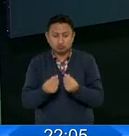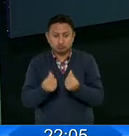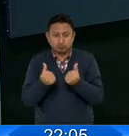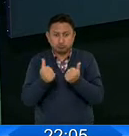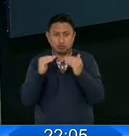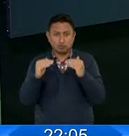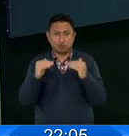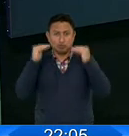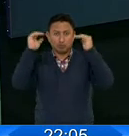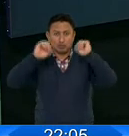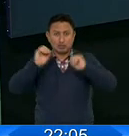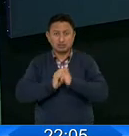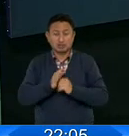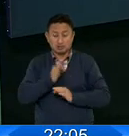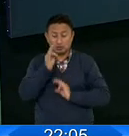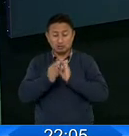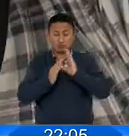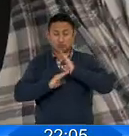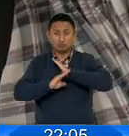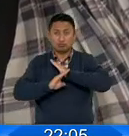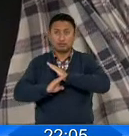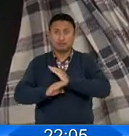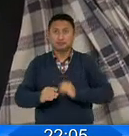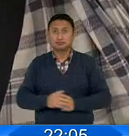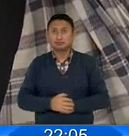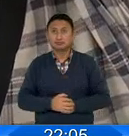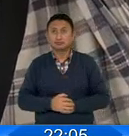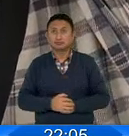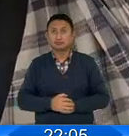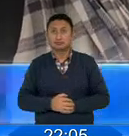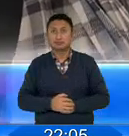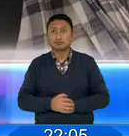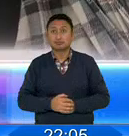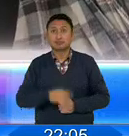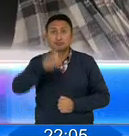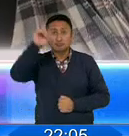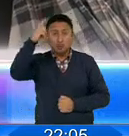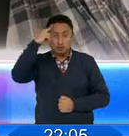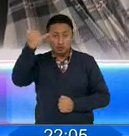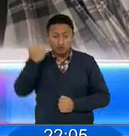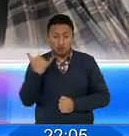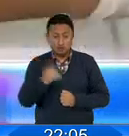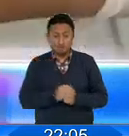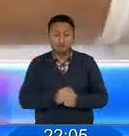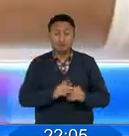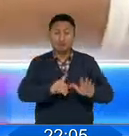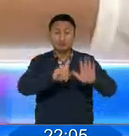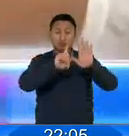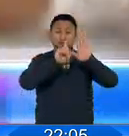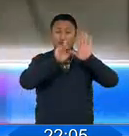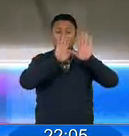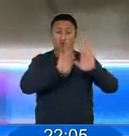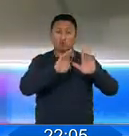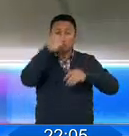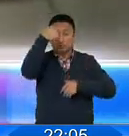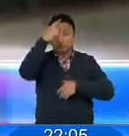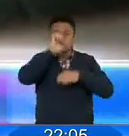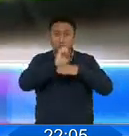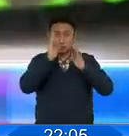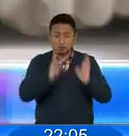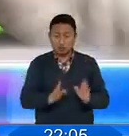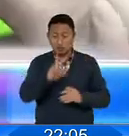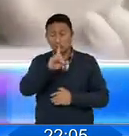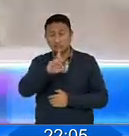para combatir el COVID. El objetivo del gobierno es vacunar a 9 millones de ecuatorianos en 100 días. Las